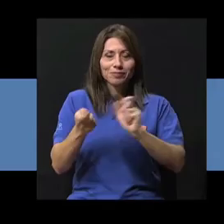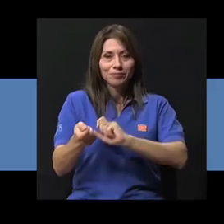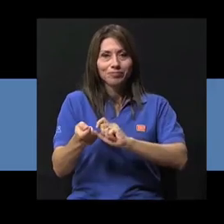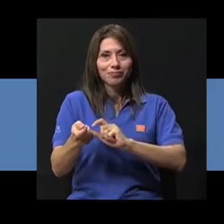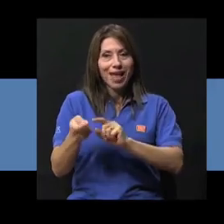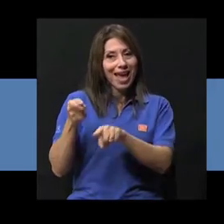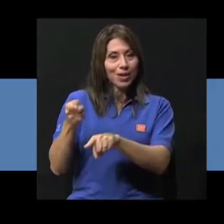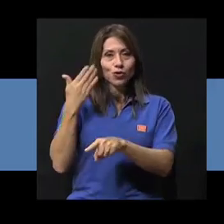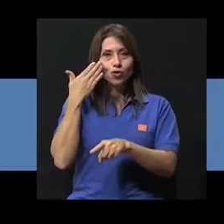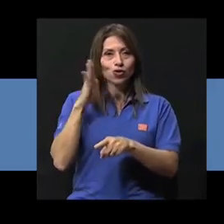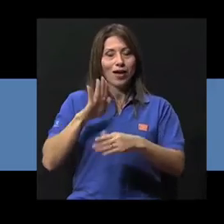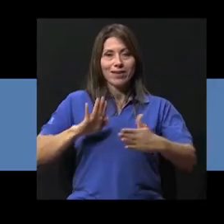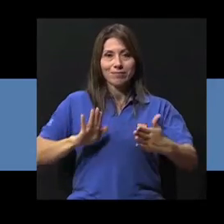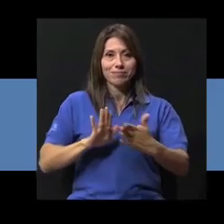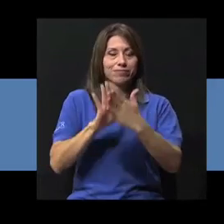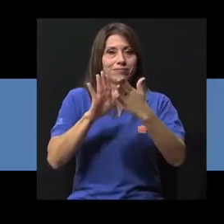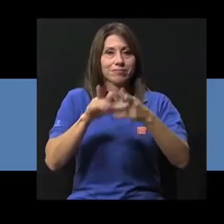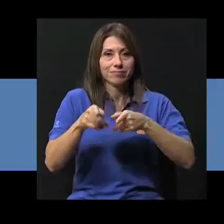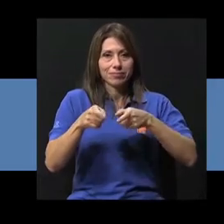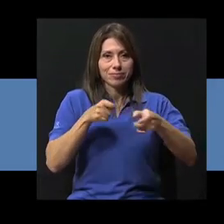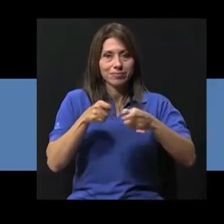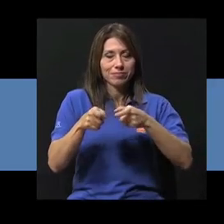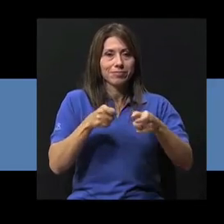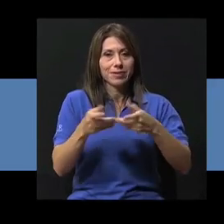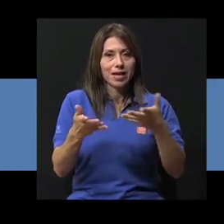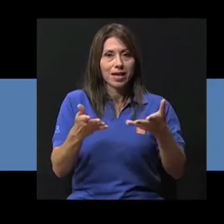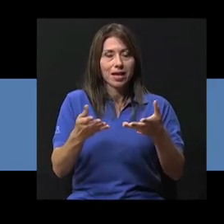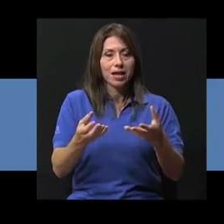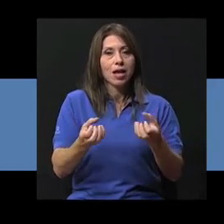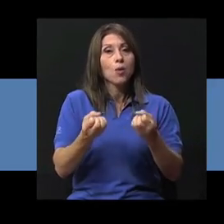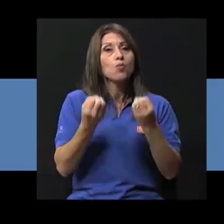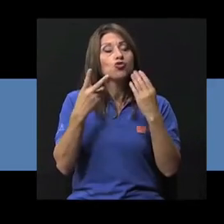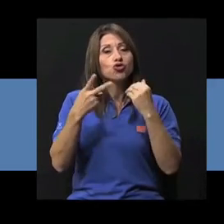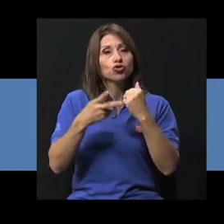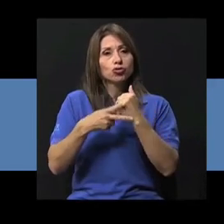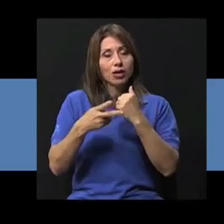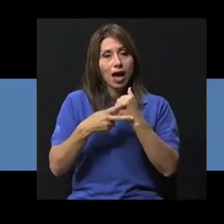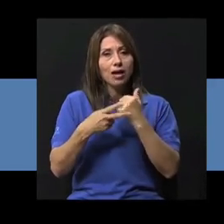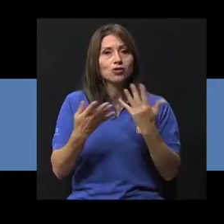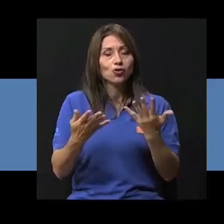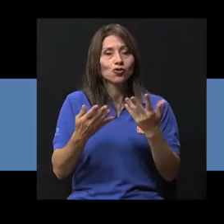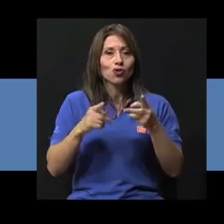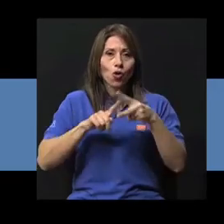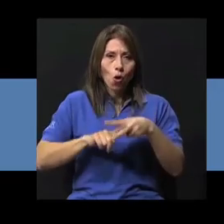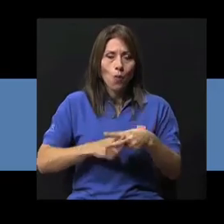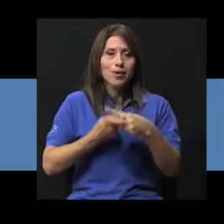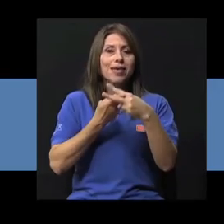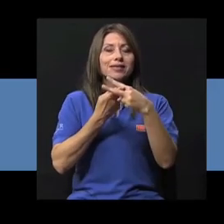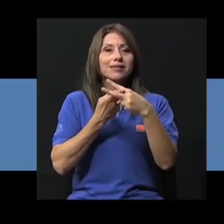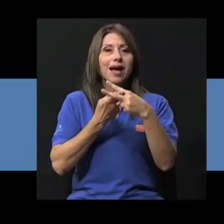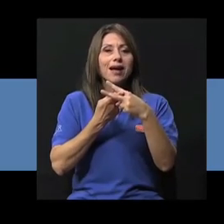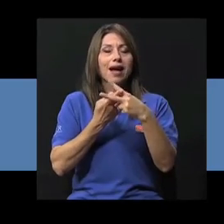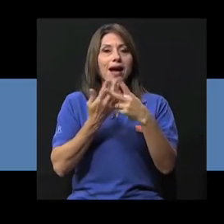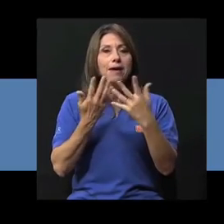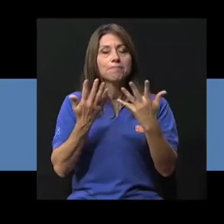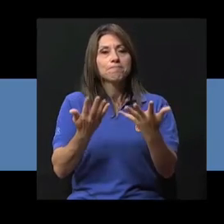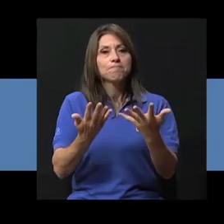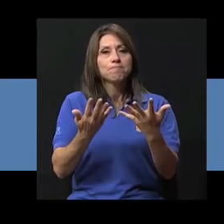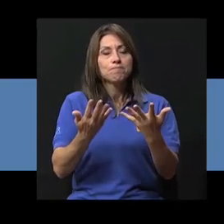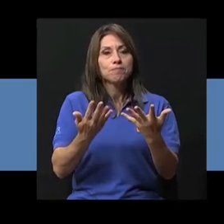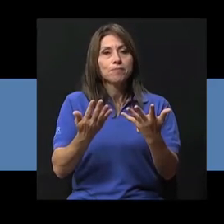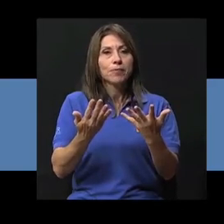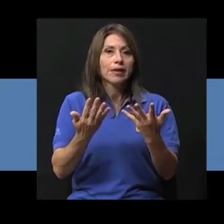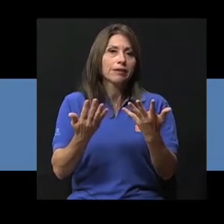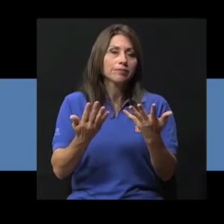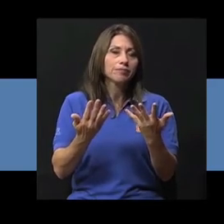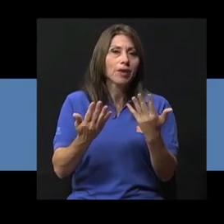y afecta al hombre. Y afecta a la familia también, porque los hombres pues se ponen un